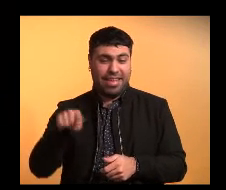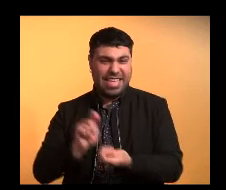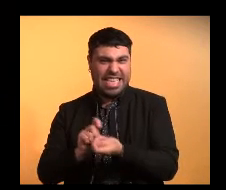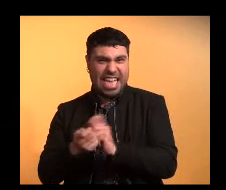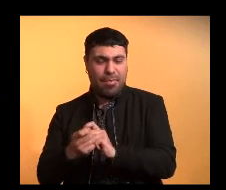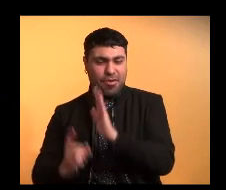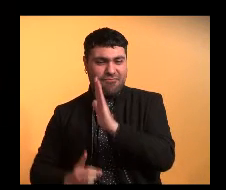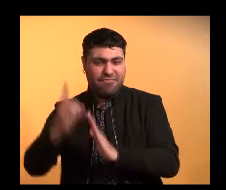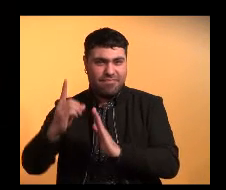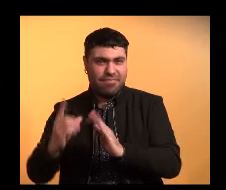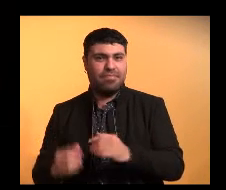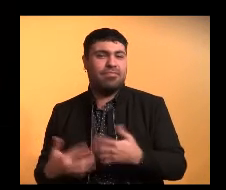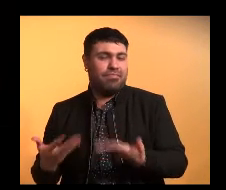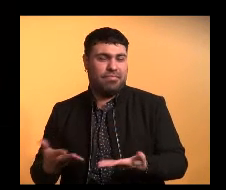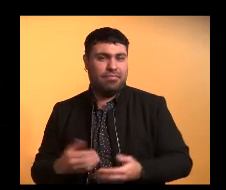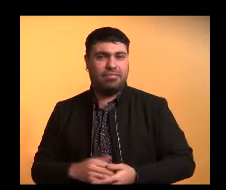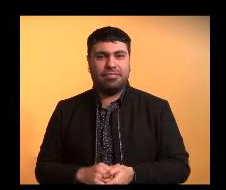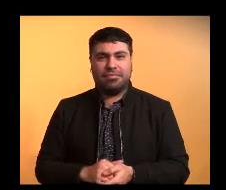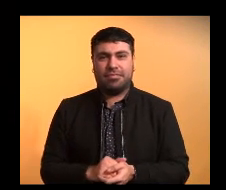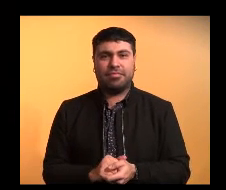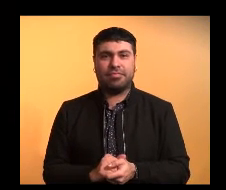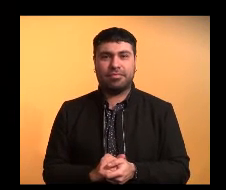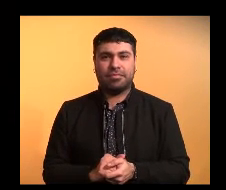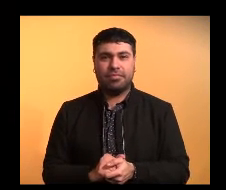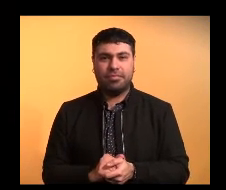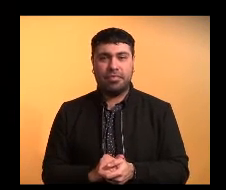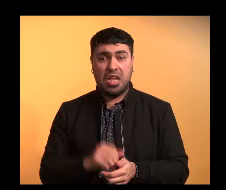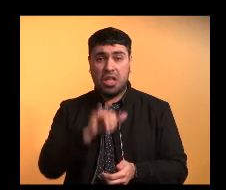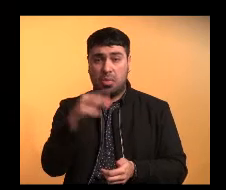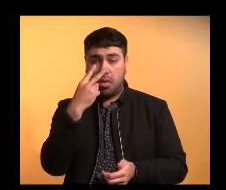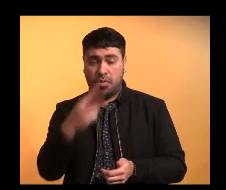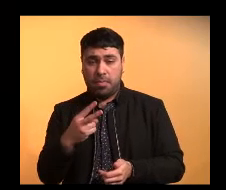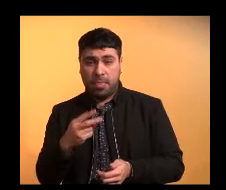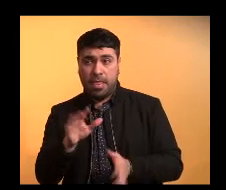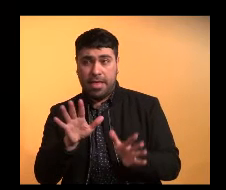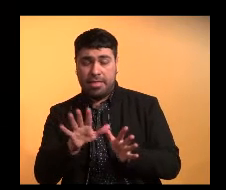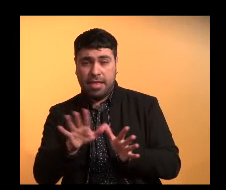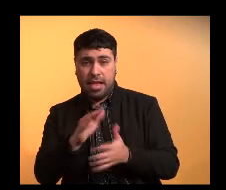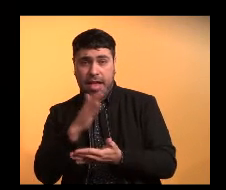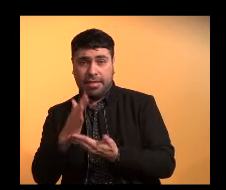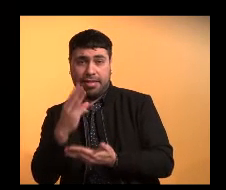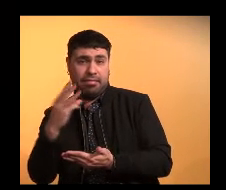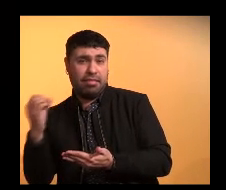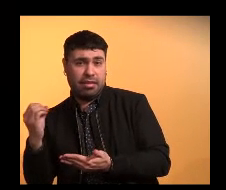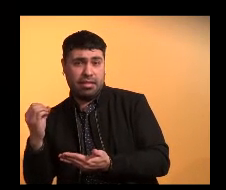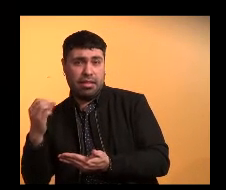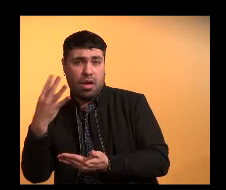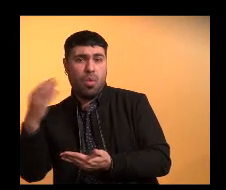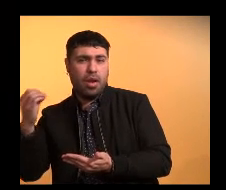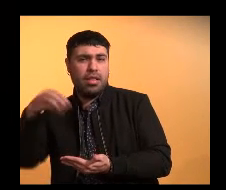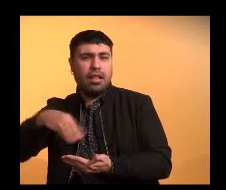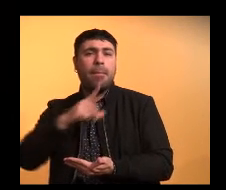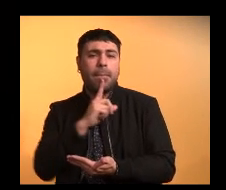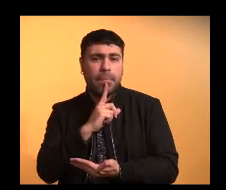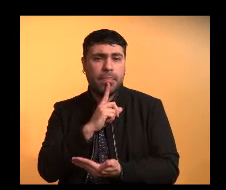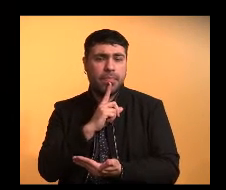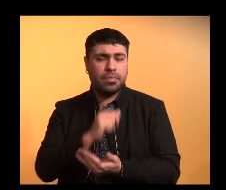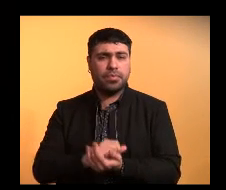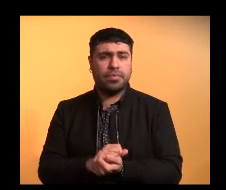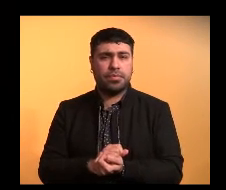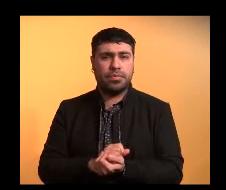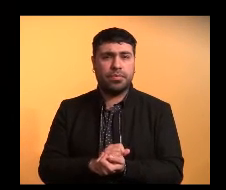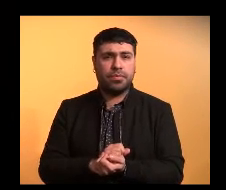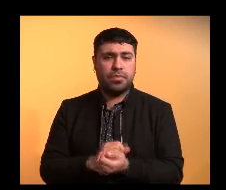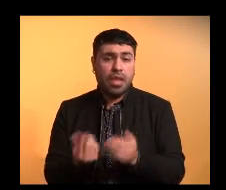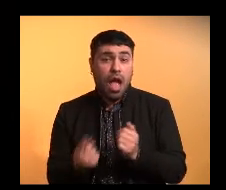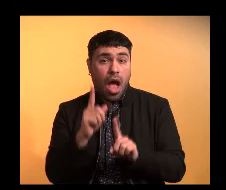rápido. Y por último tenemos del número 10 en adelante hasta los 30 metros, 40 metros aproximadamente, algas que